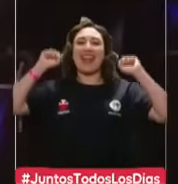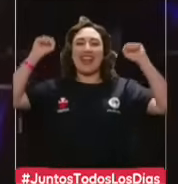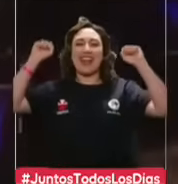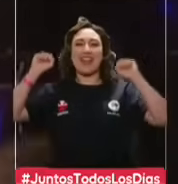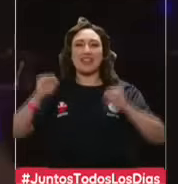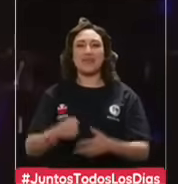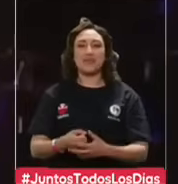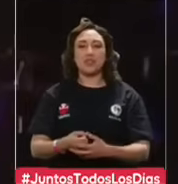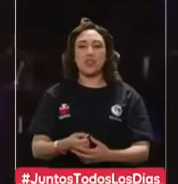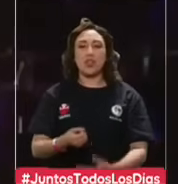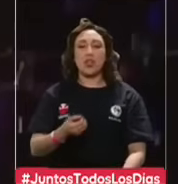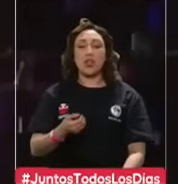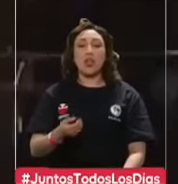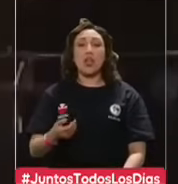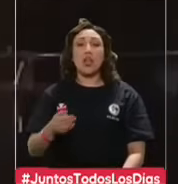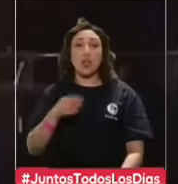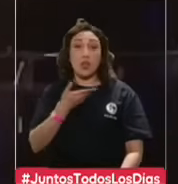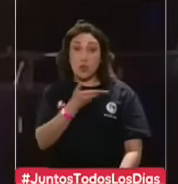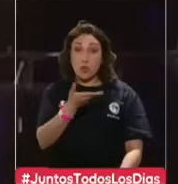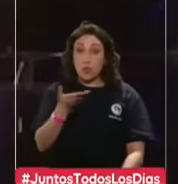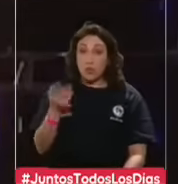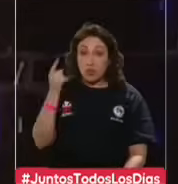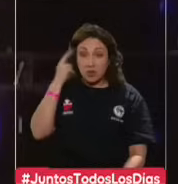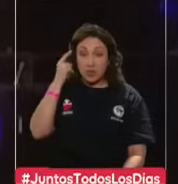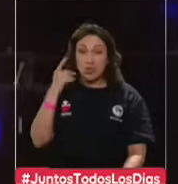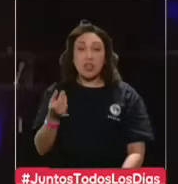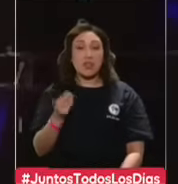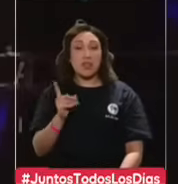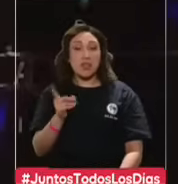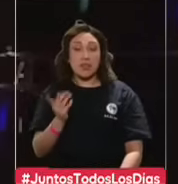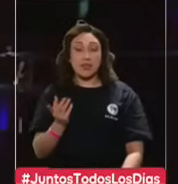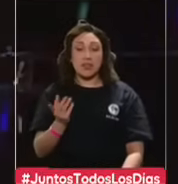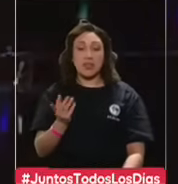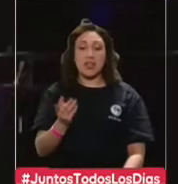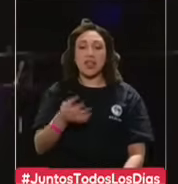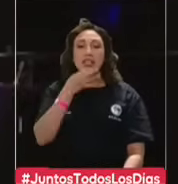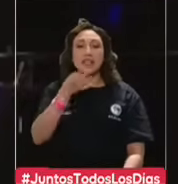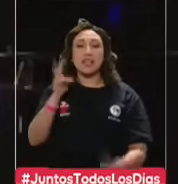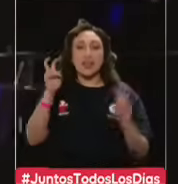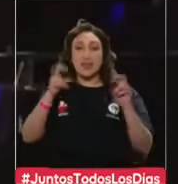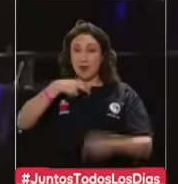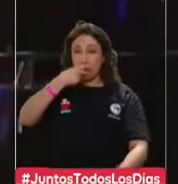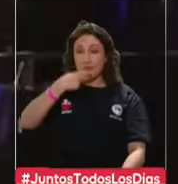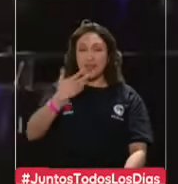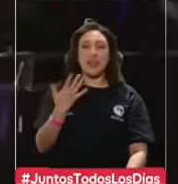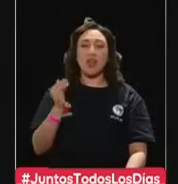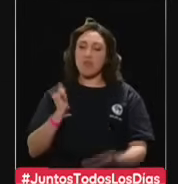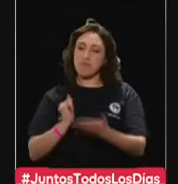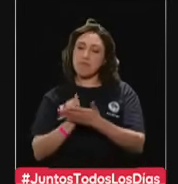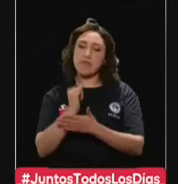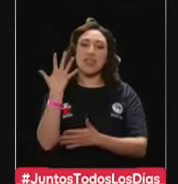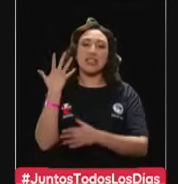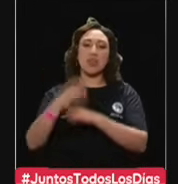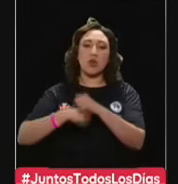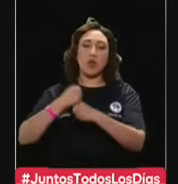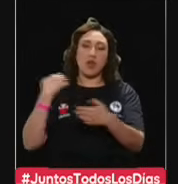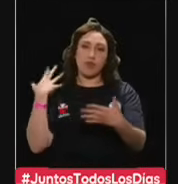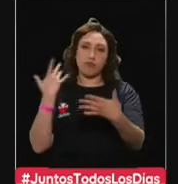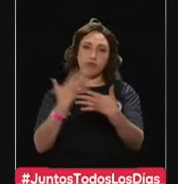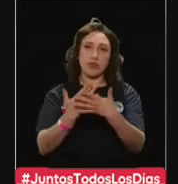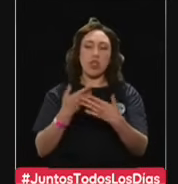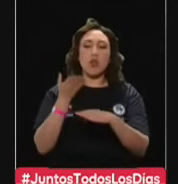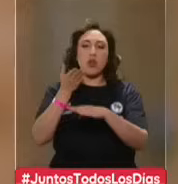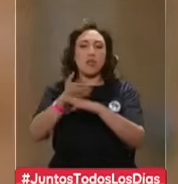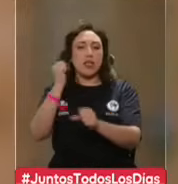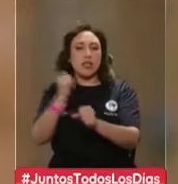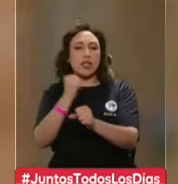Ustedes, pobuelos capacitados, qué gracia tienen, aplaudan. La comedia comencé hace 5 años haciendo un curso de stand-up